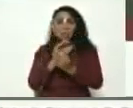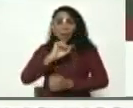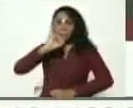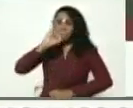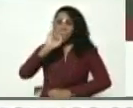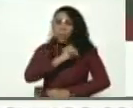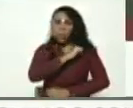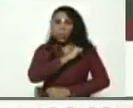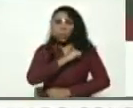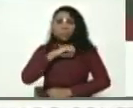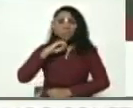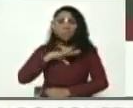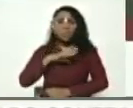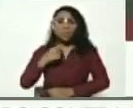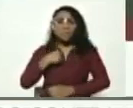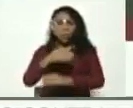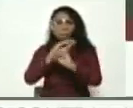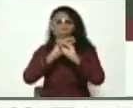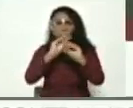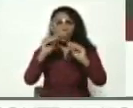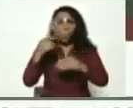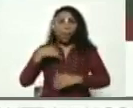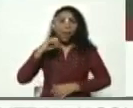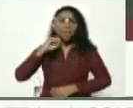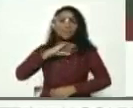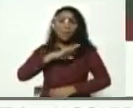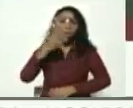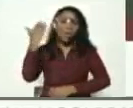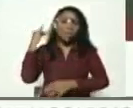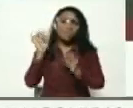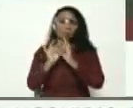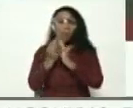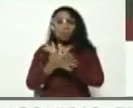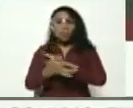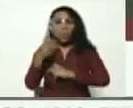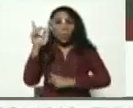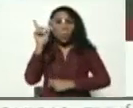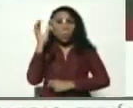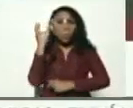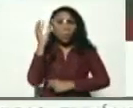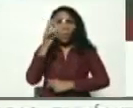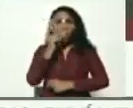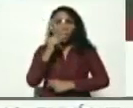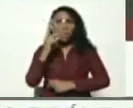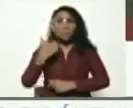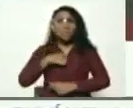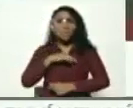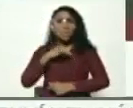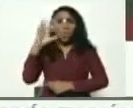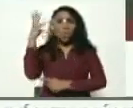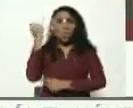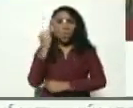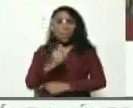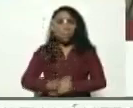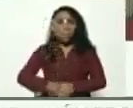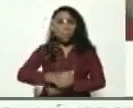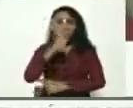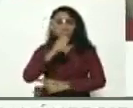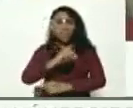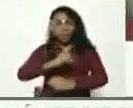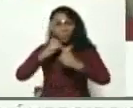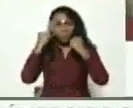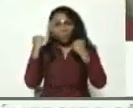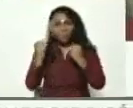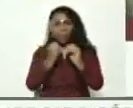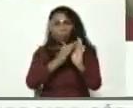historia, invoco a mis ancestros y convoco a las mujeres y hombres que hemos logrado la más potente comunidad